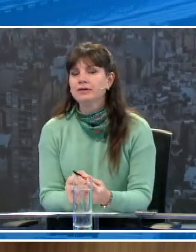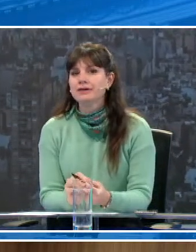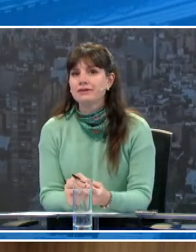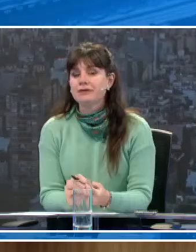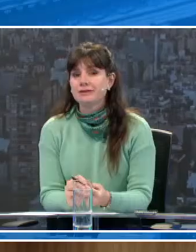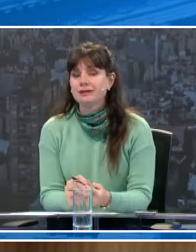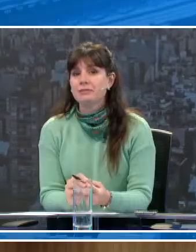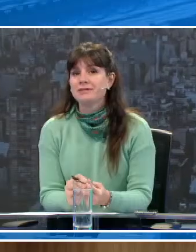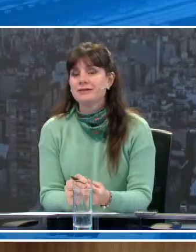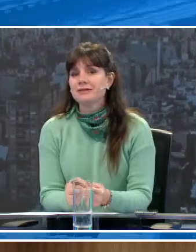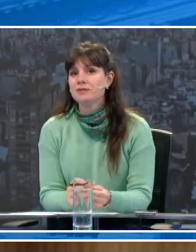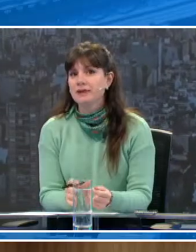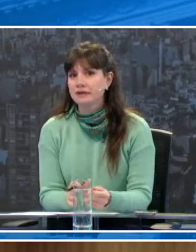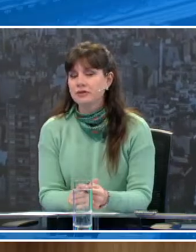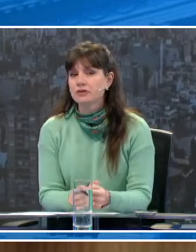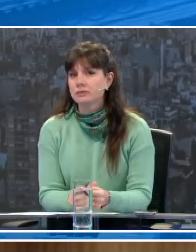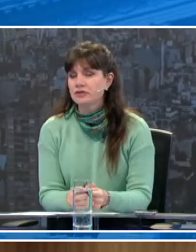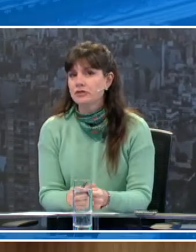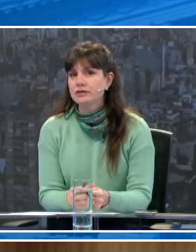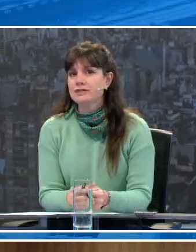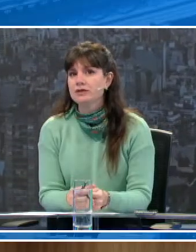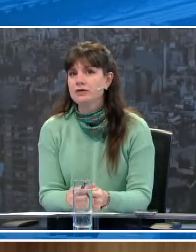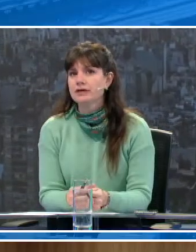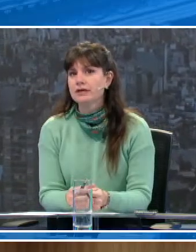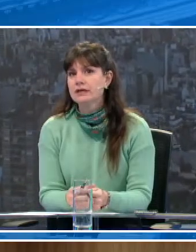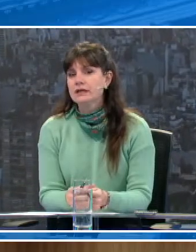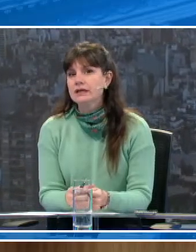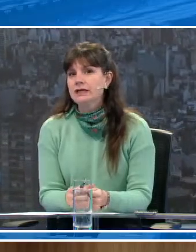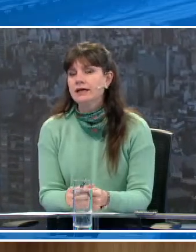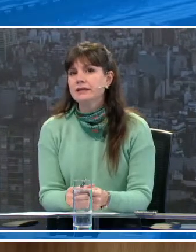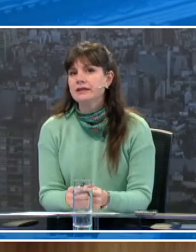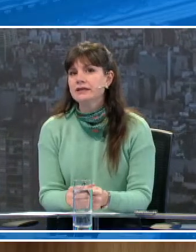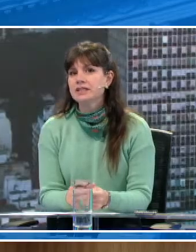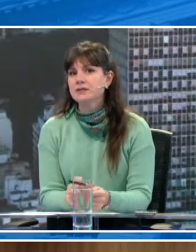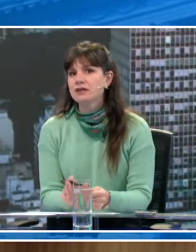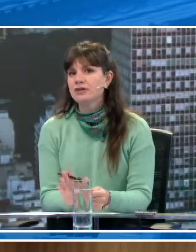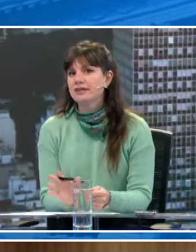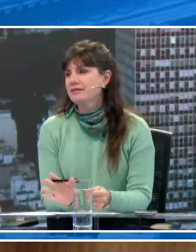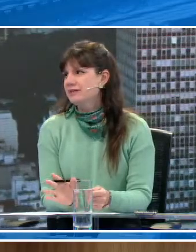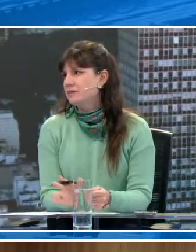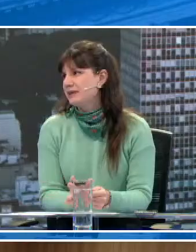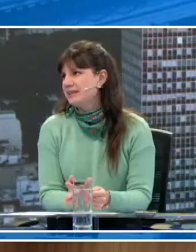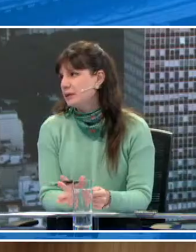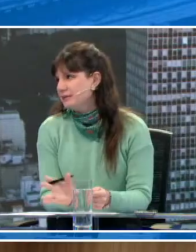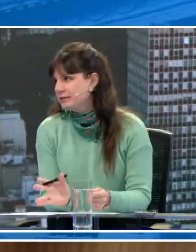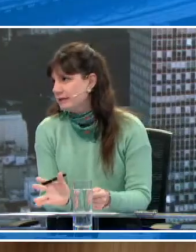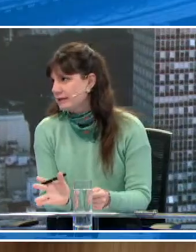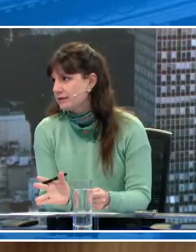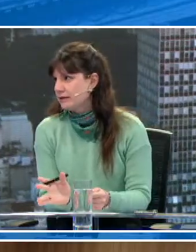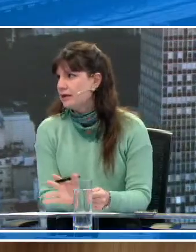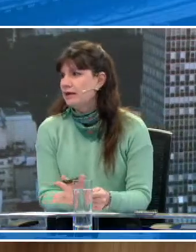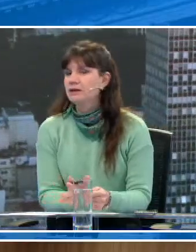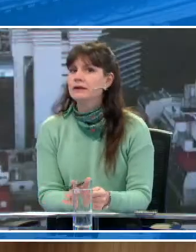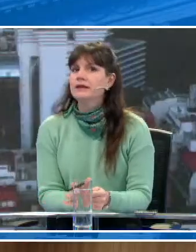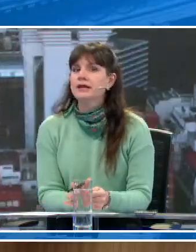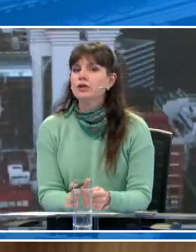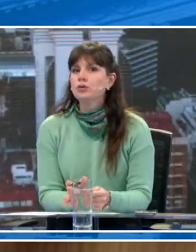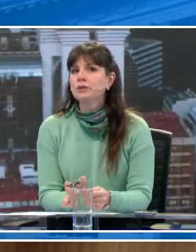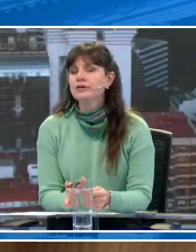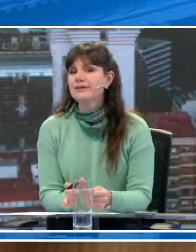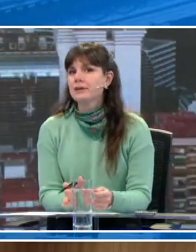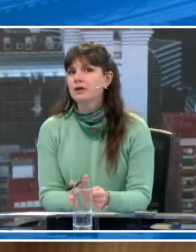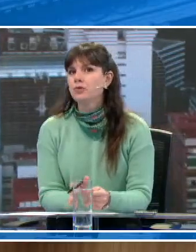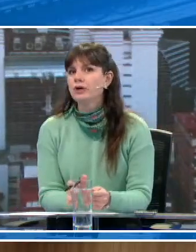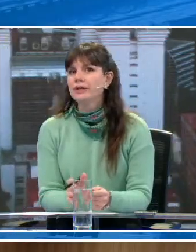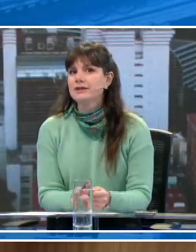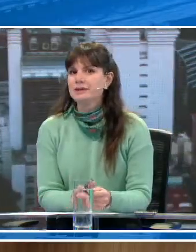Vigo, que es la presidenta del plenario de comisiones, dijo que la idea de llevarlo a 15 prácticamente está descartada. El número